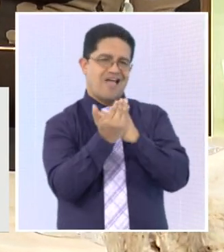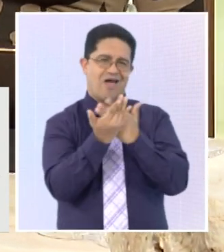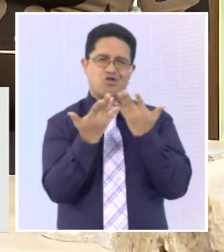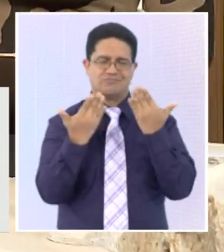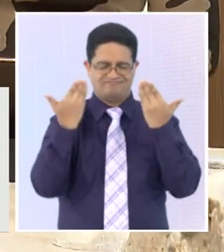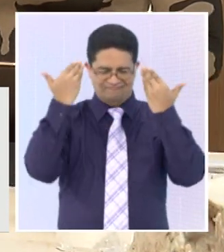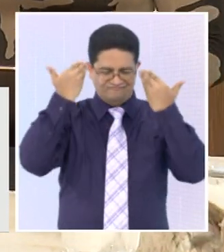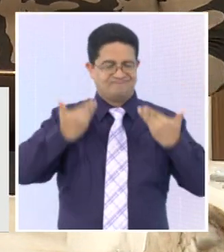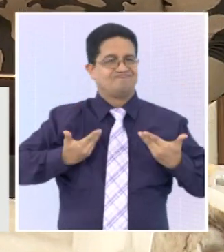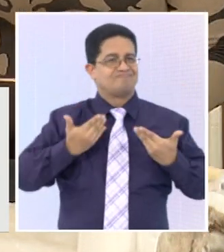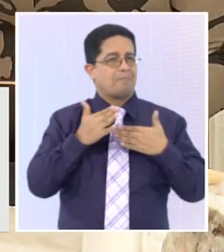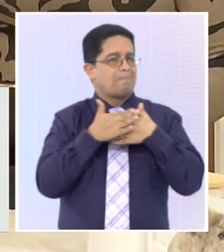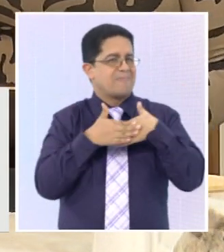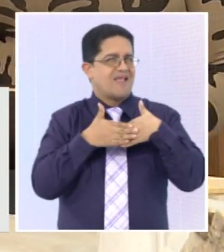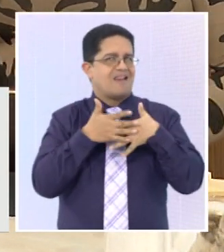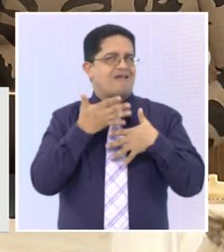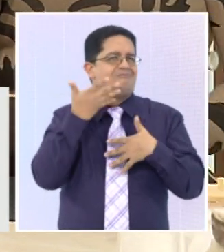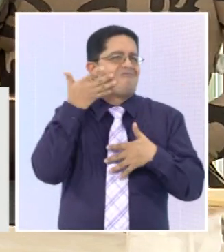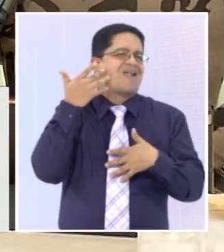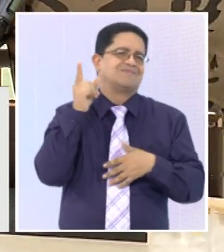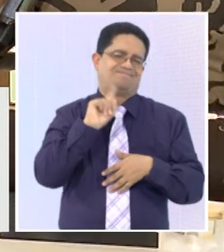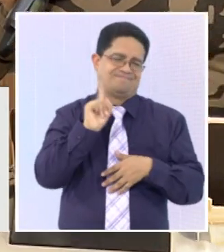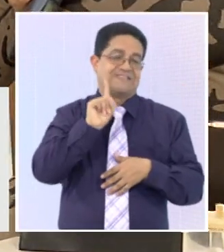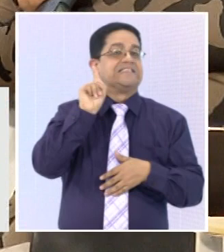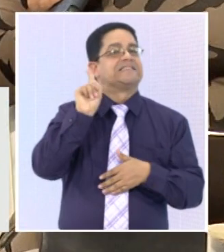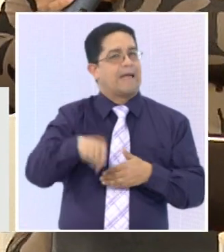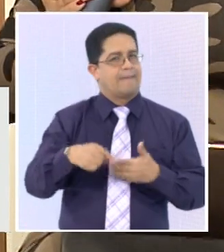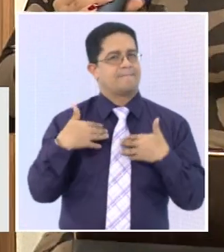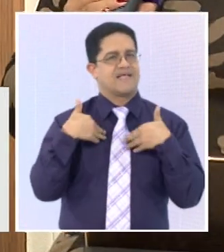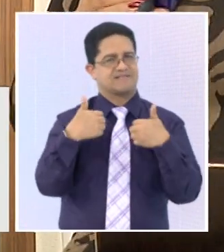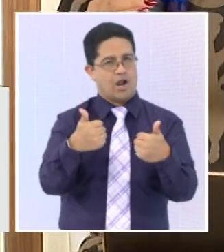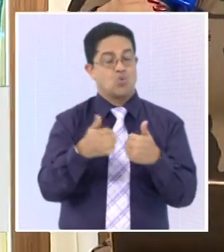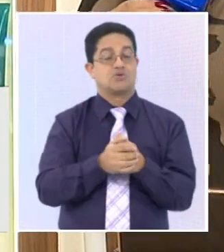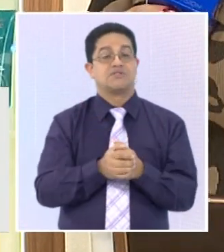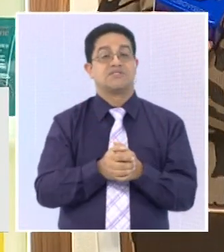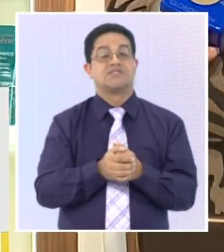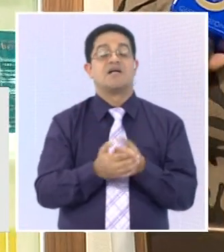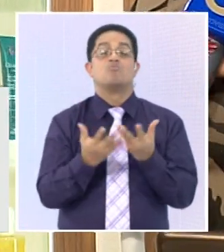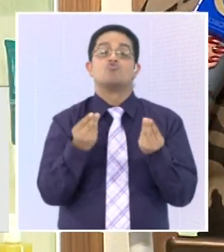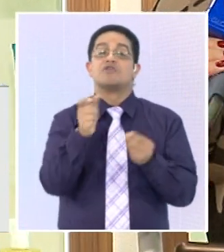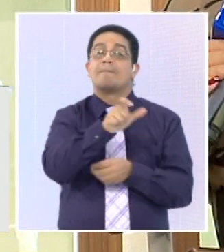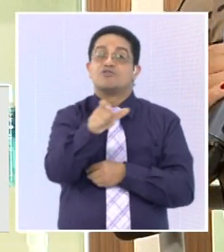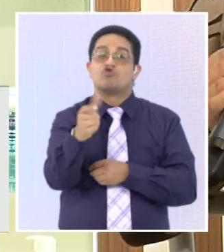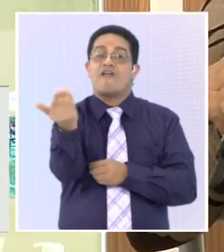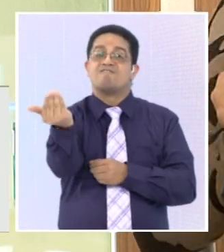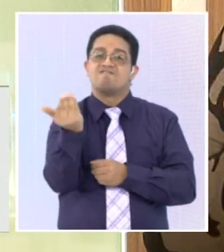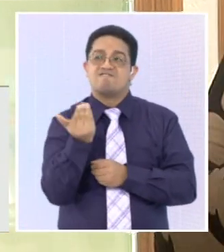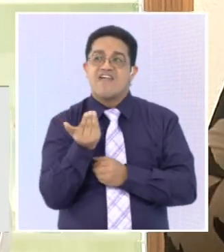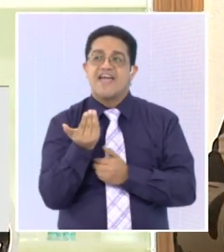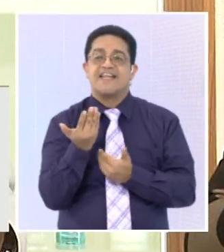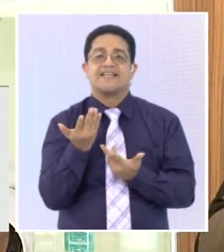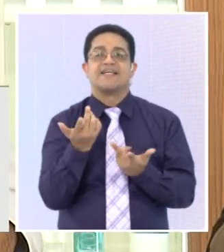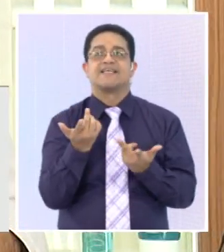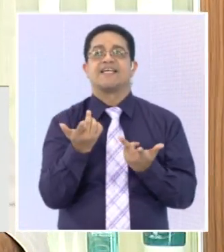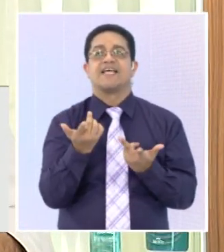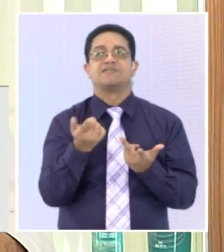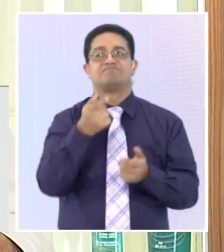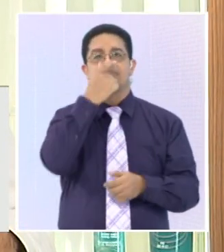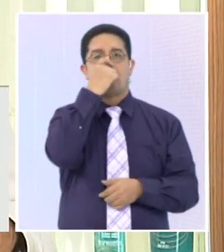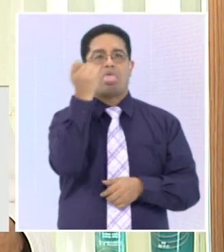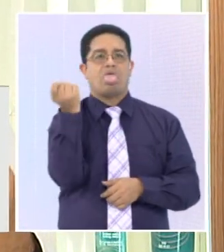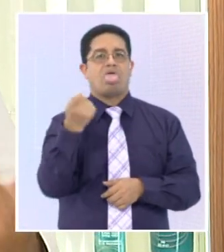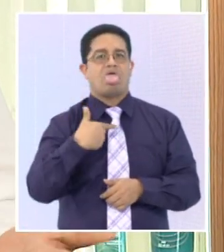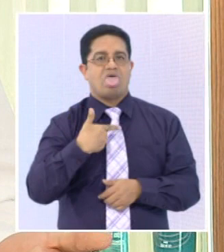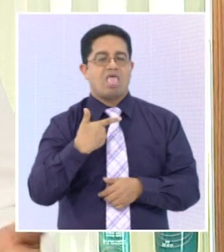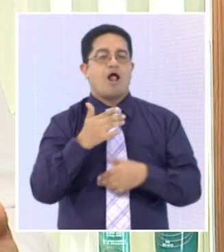algo vanidoso, también es salud. Muchas pacientes vienen para acá que descuidan porque creen que